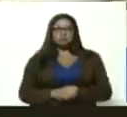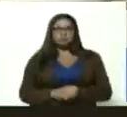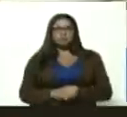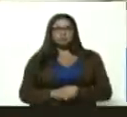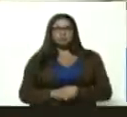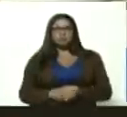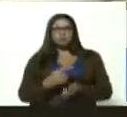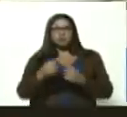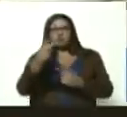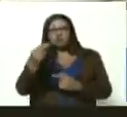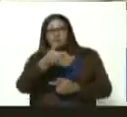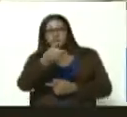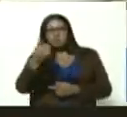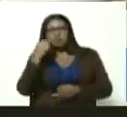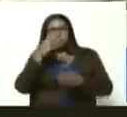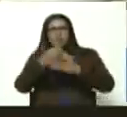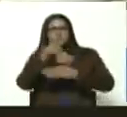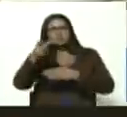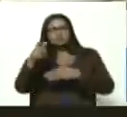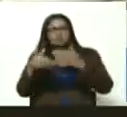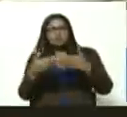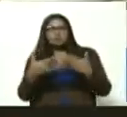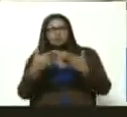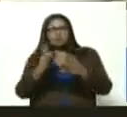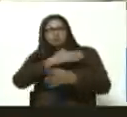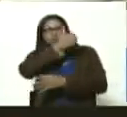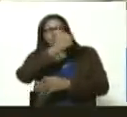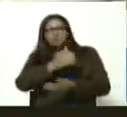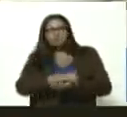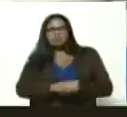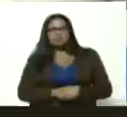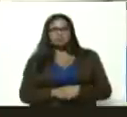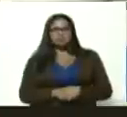pero no cada quien lleva la agenda que le da su jefe